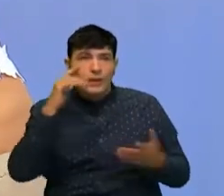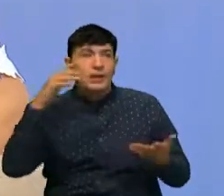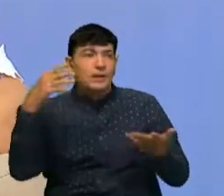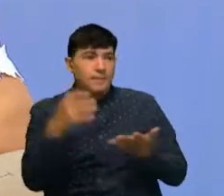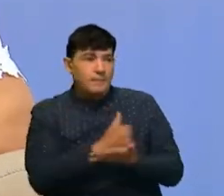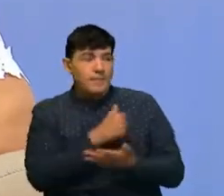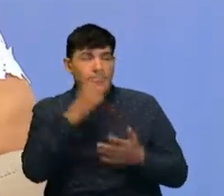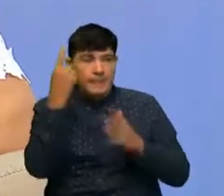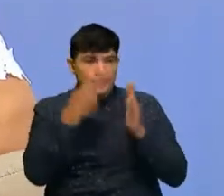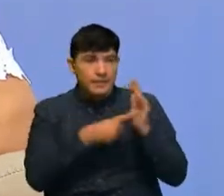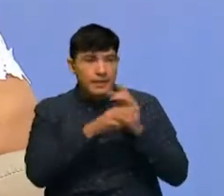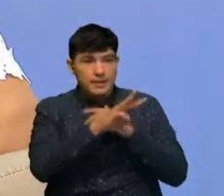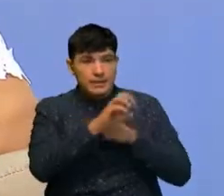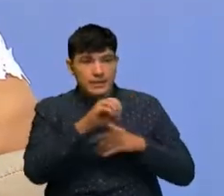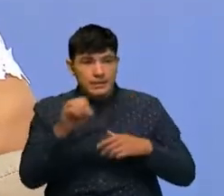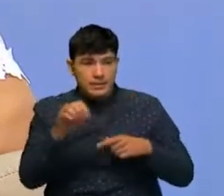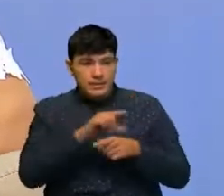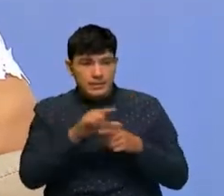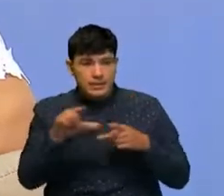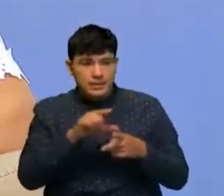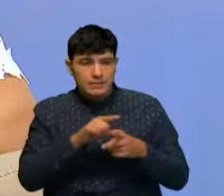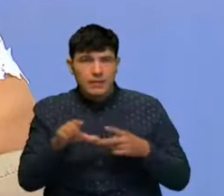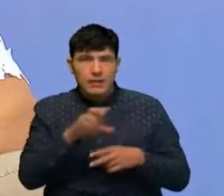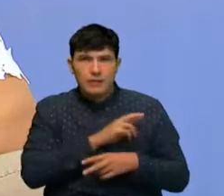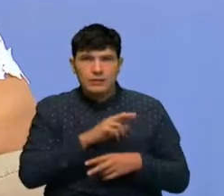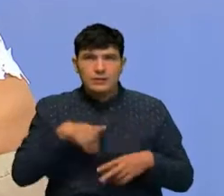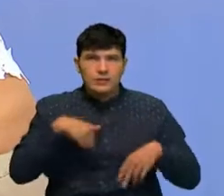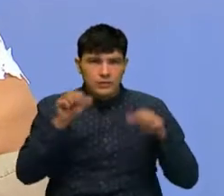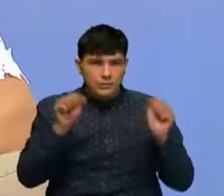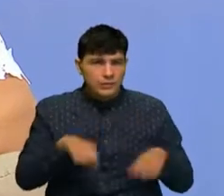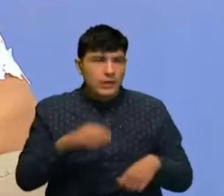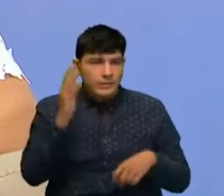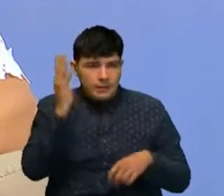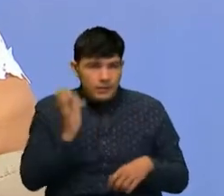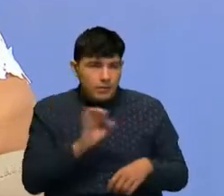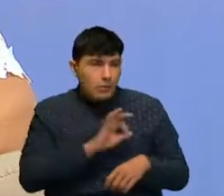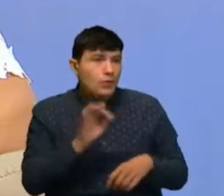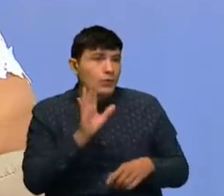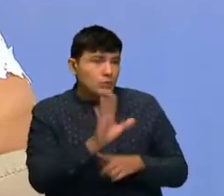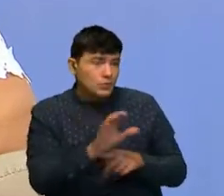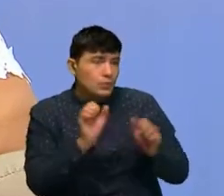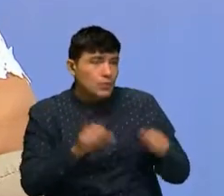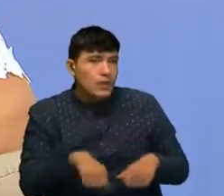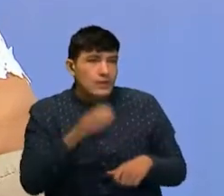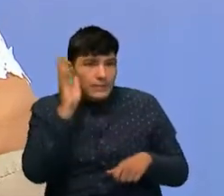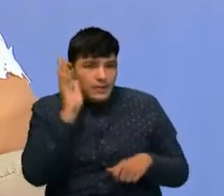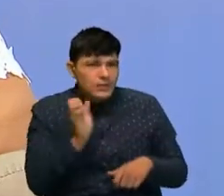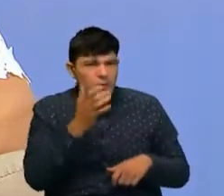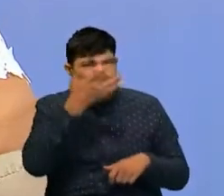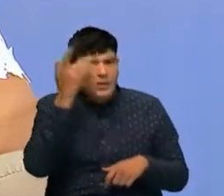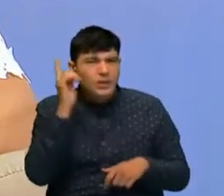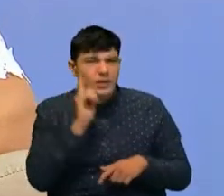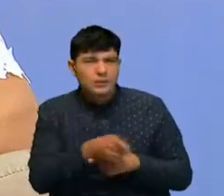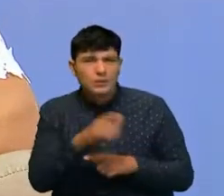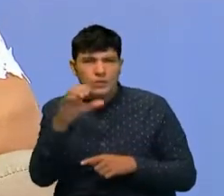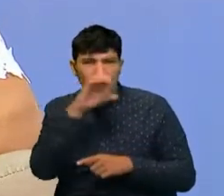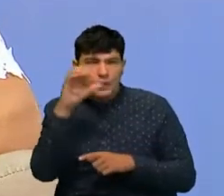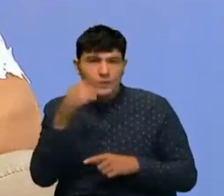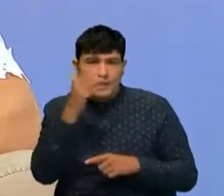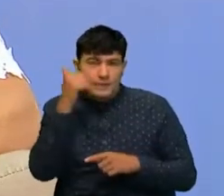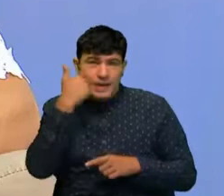llegar a las 1,300 semanas, podemos pensionarla o se puede pensionar. ¿Por qué? Porque Colombia Mayor solo le da el